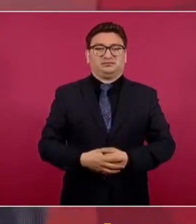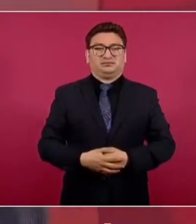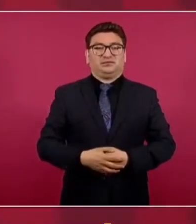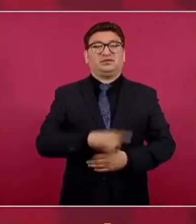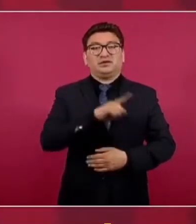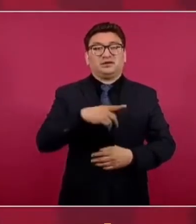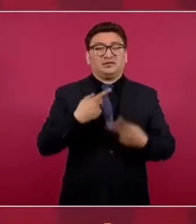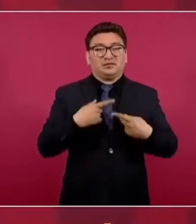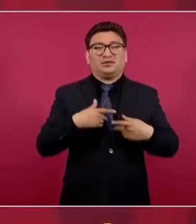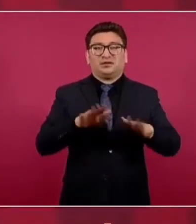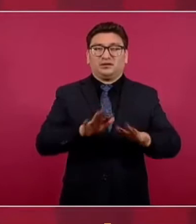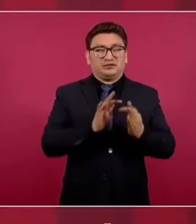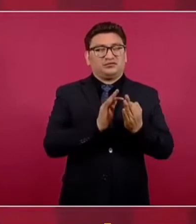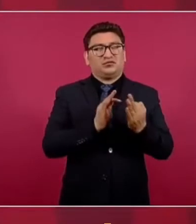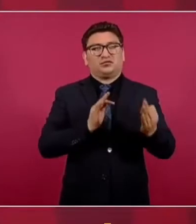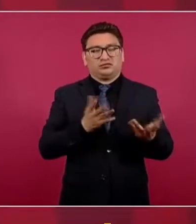tomar distancia,